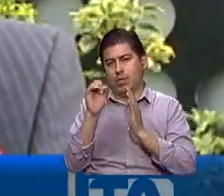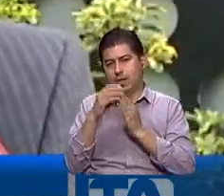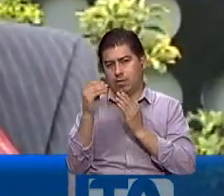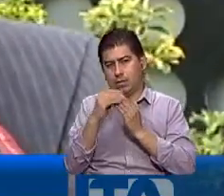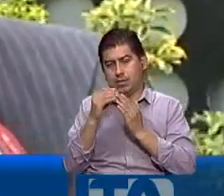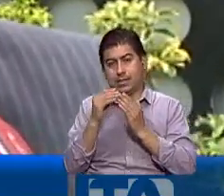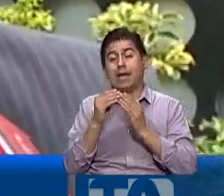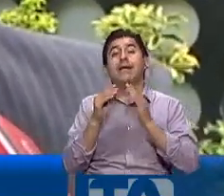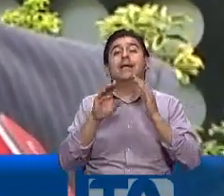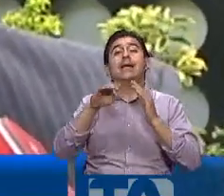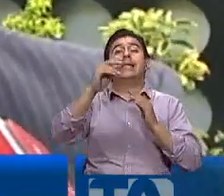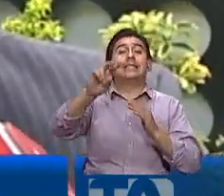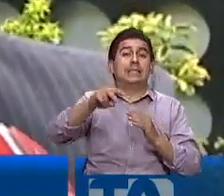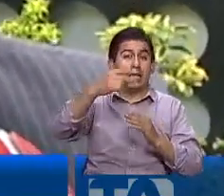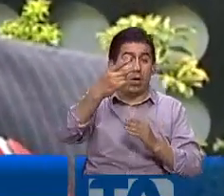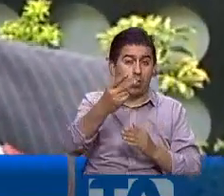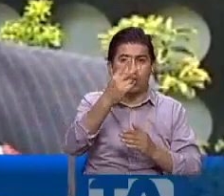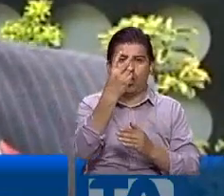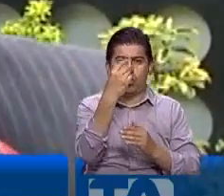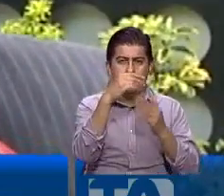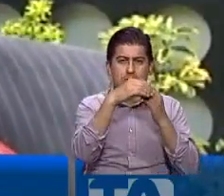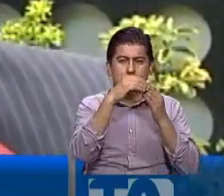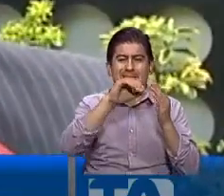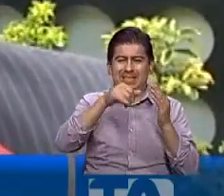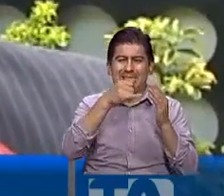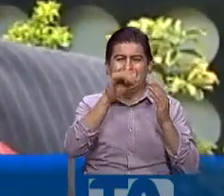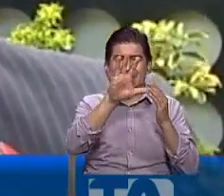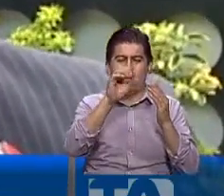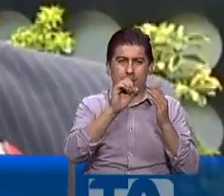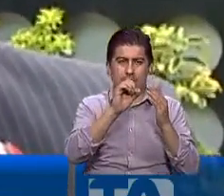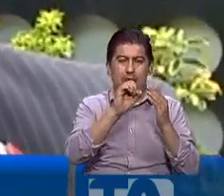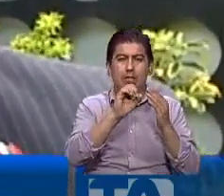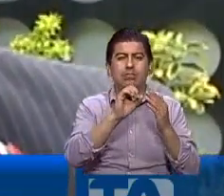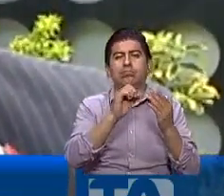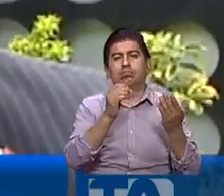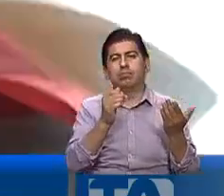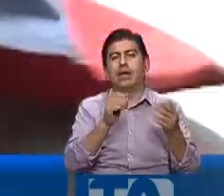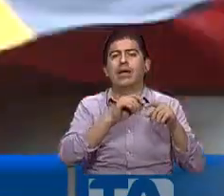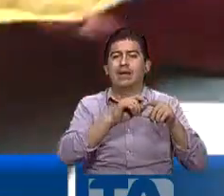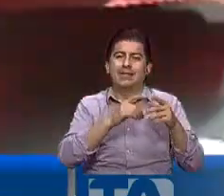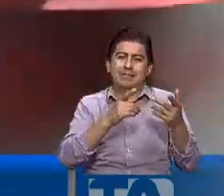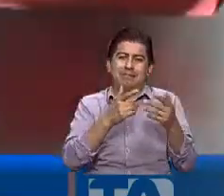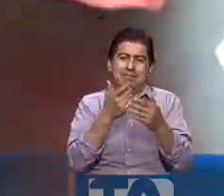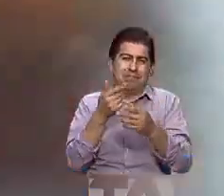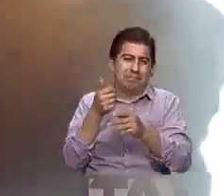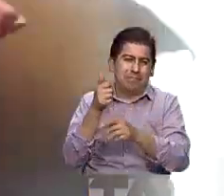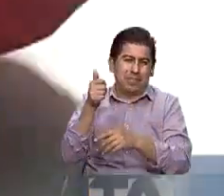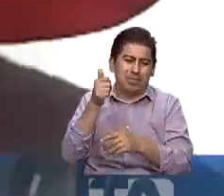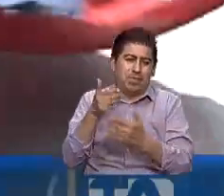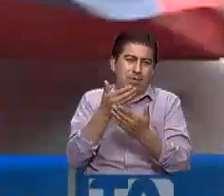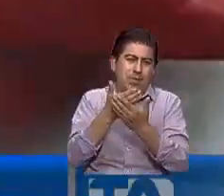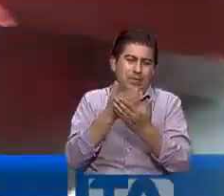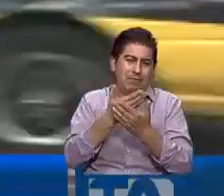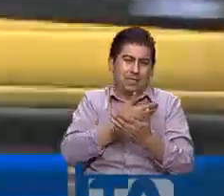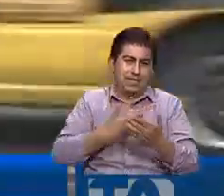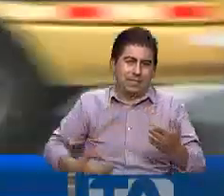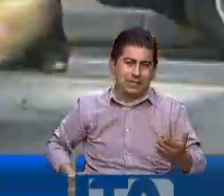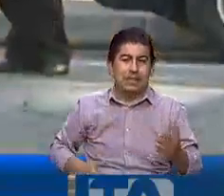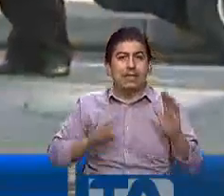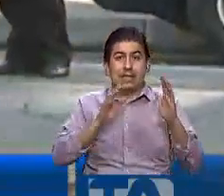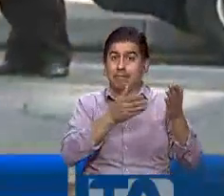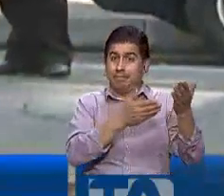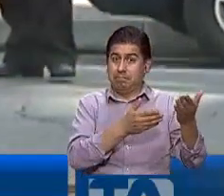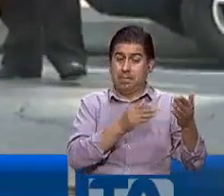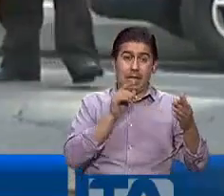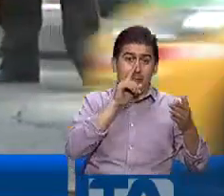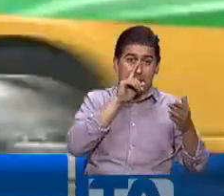segundo incremento de $12.50 más, partiendo, vuelvo, repito, de la propuesta presidencial. Pero esta aspiración de los trabajadores se